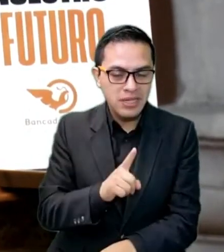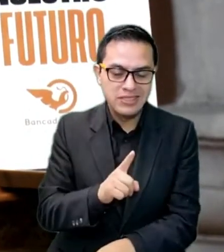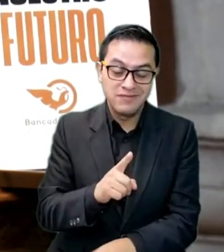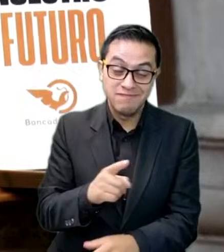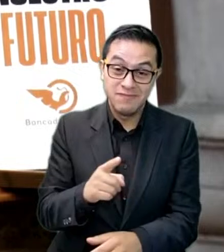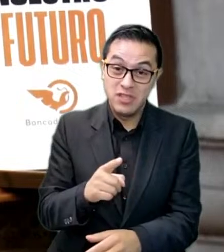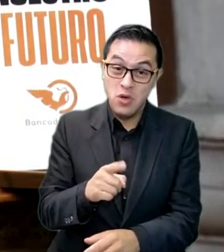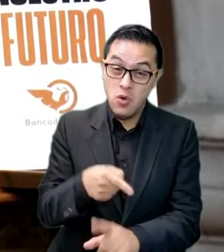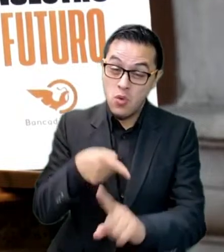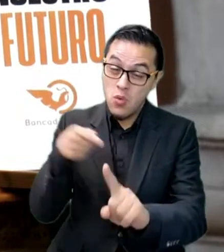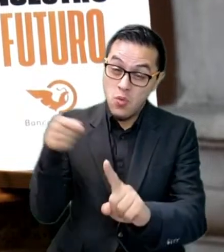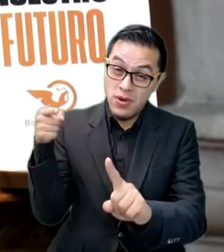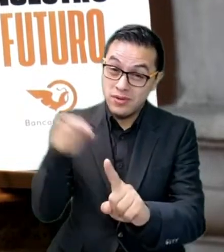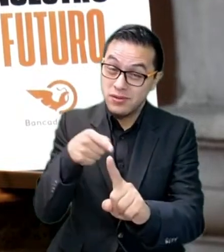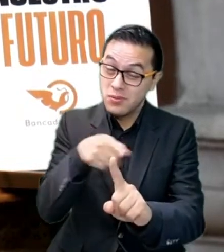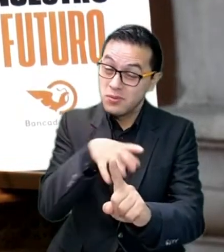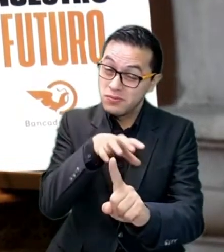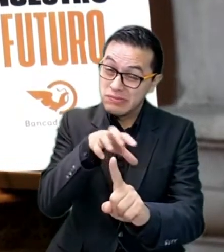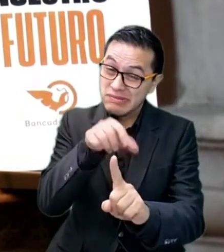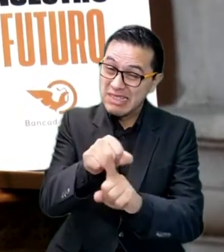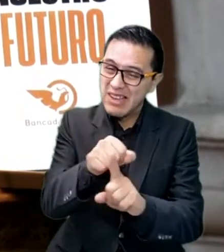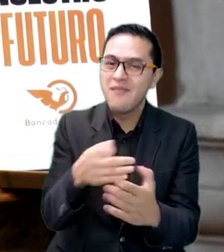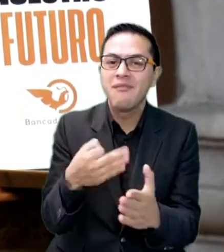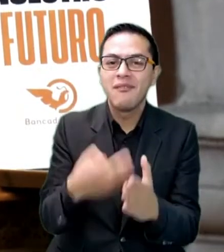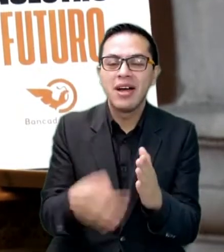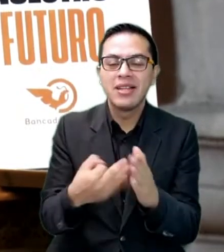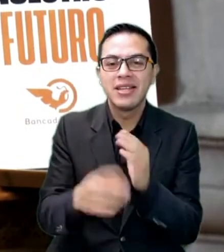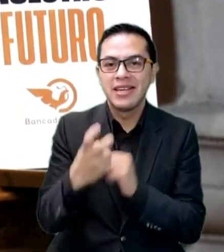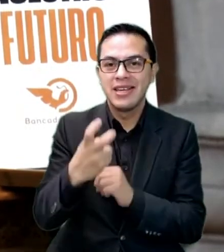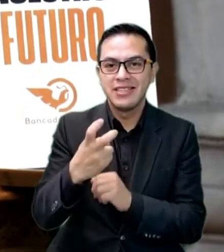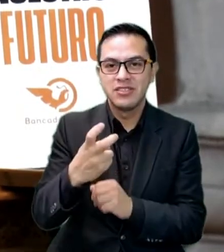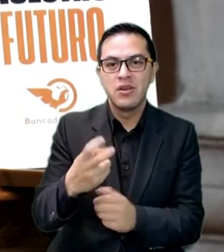es la tarea que hoy nos corresponde